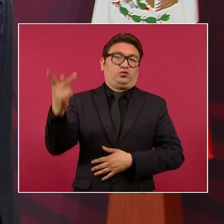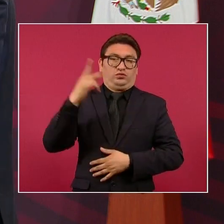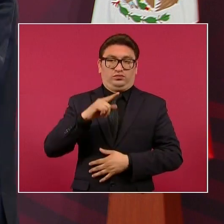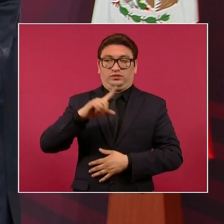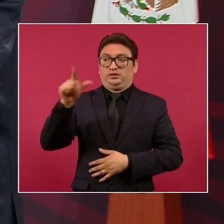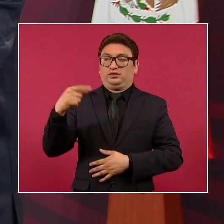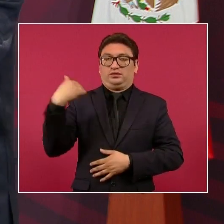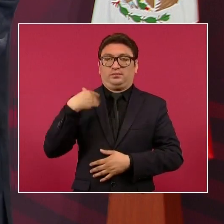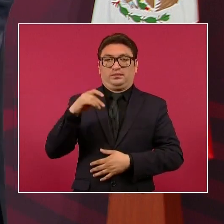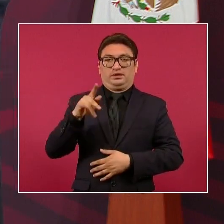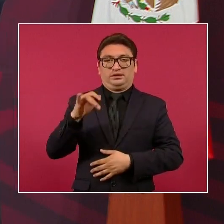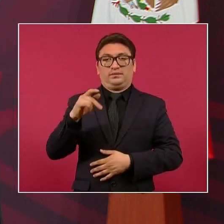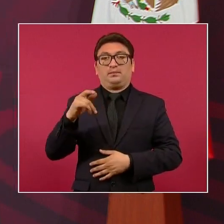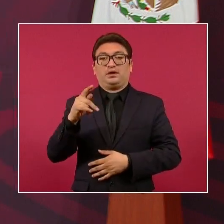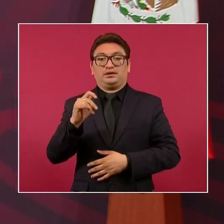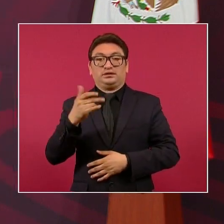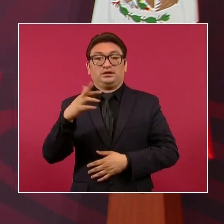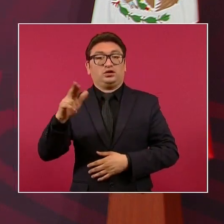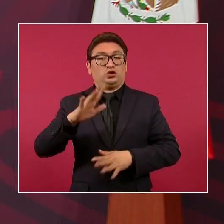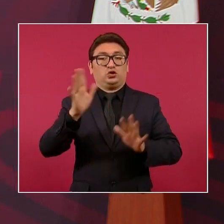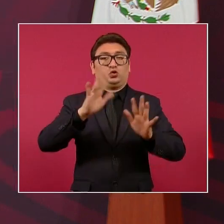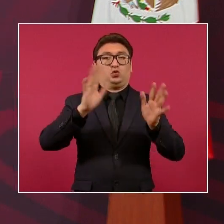mater.